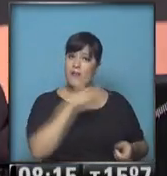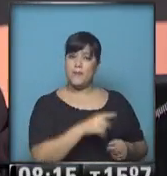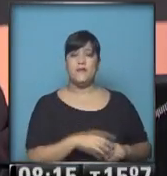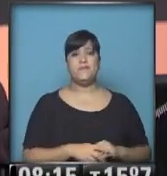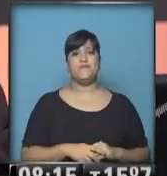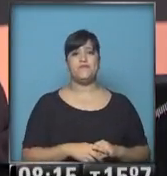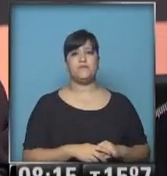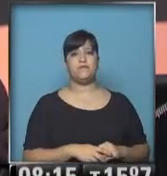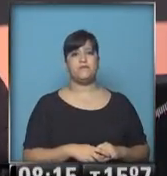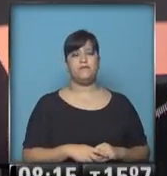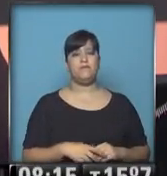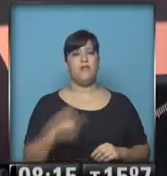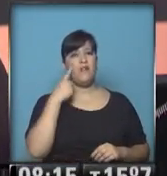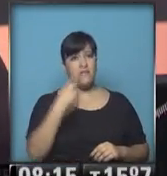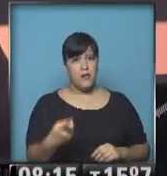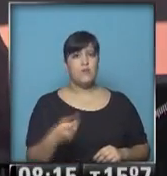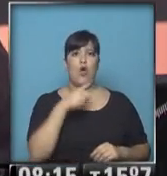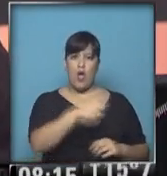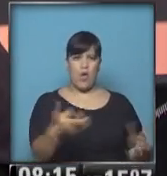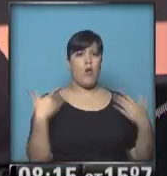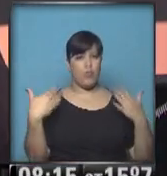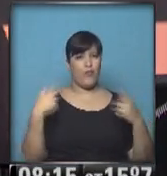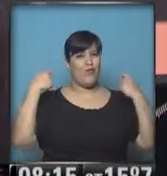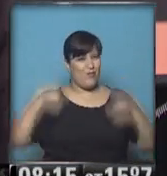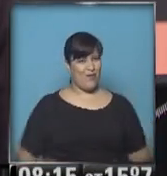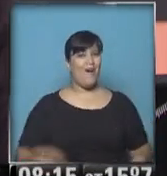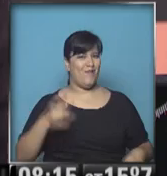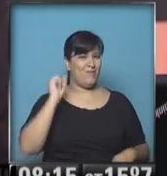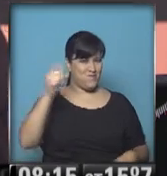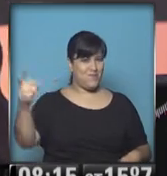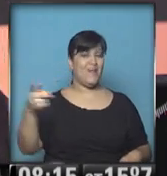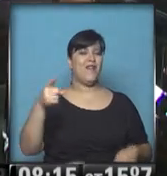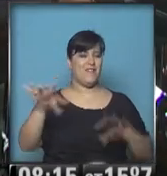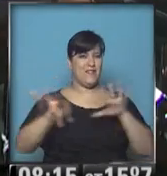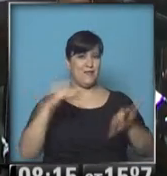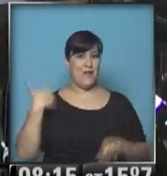lo que observamos tuvo la posible a defender los colores de la selección argentina bien gracias juan